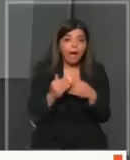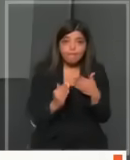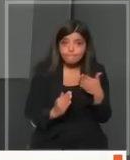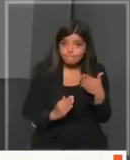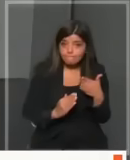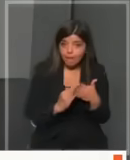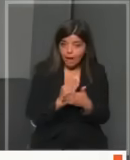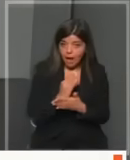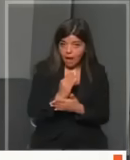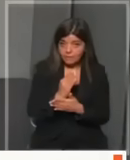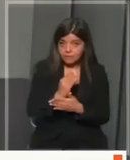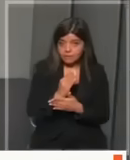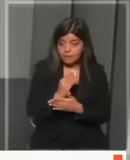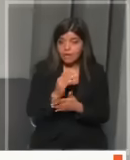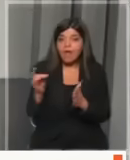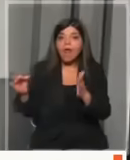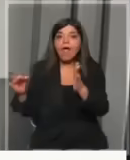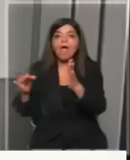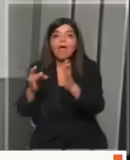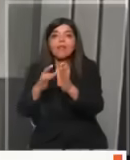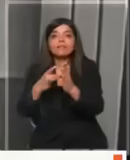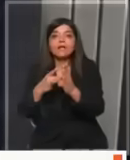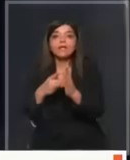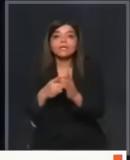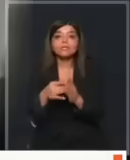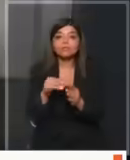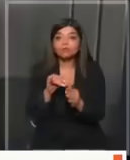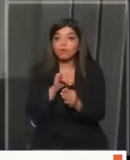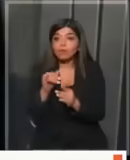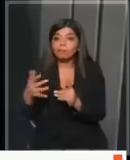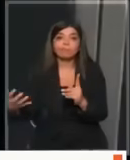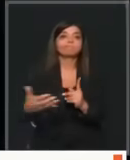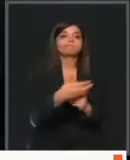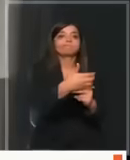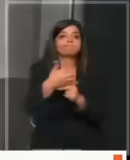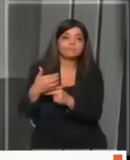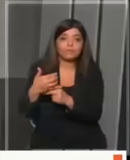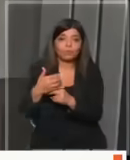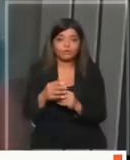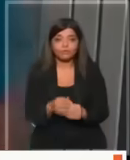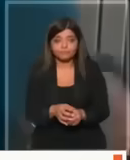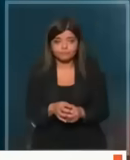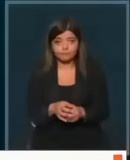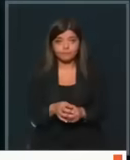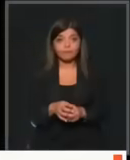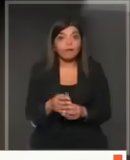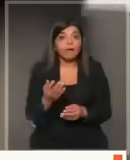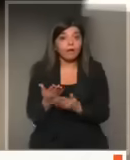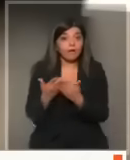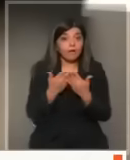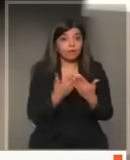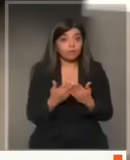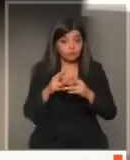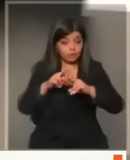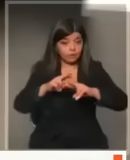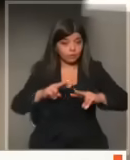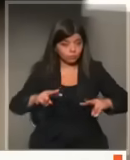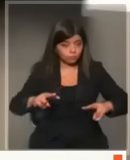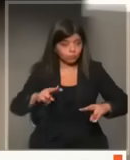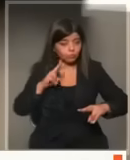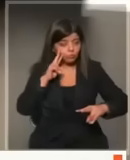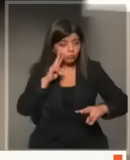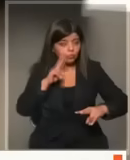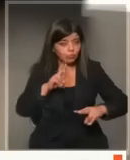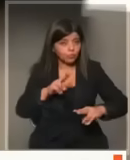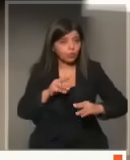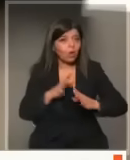del violento delito que cometerían en tan solo minutos. Hay un estudio grande,